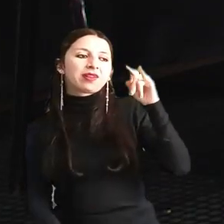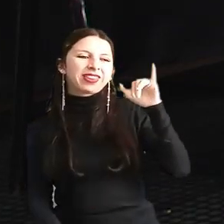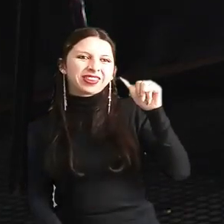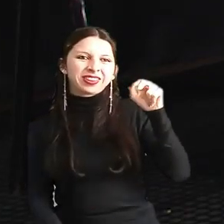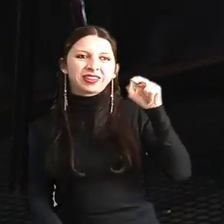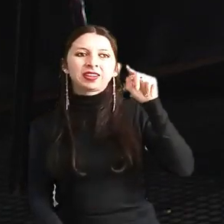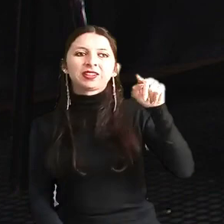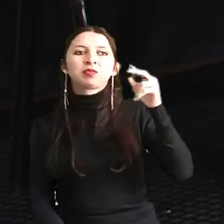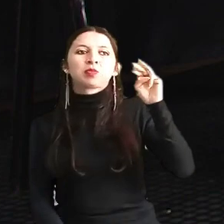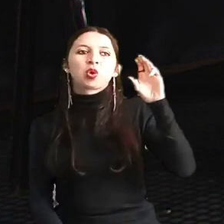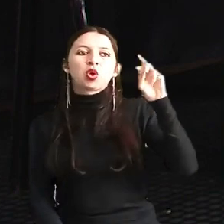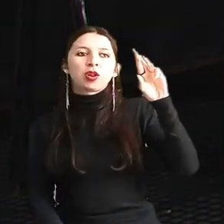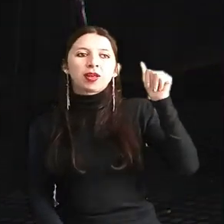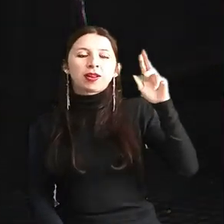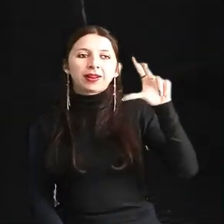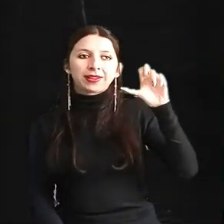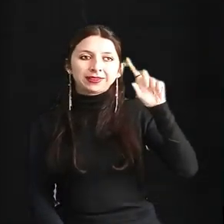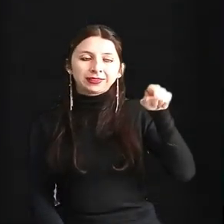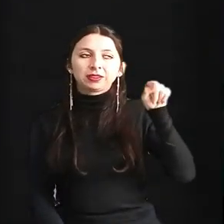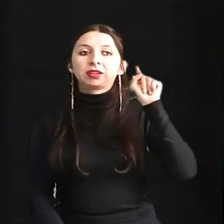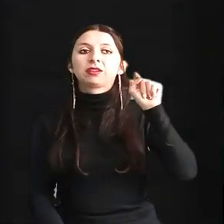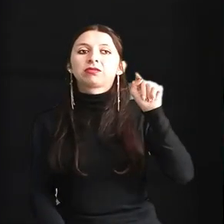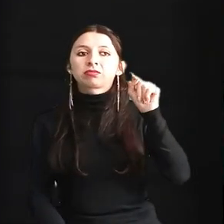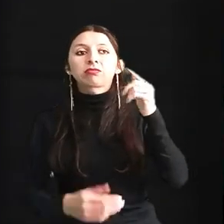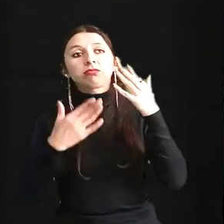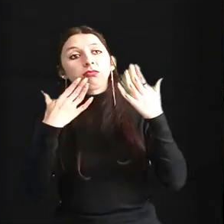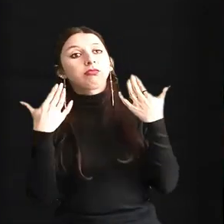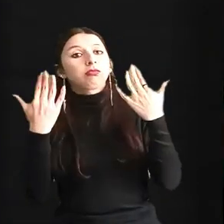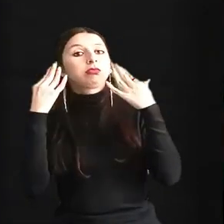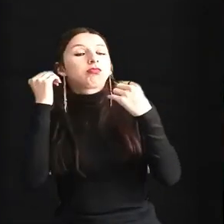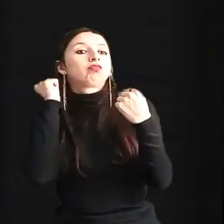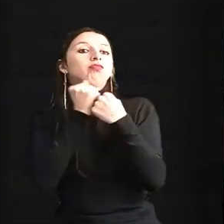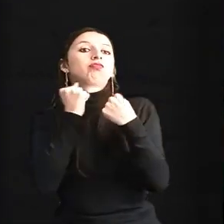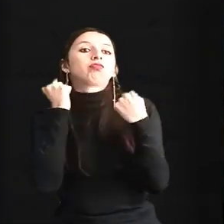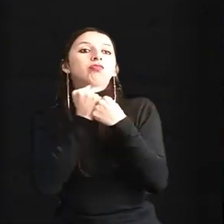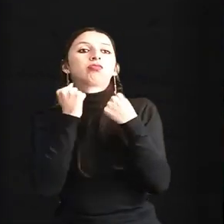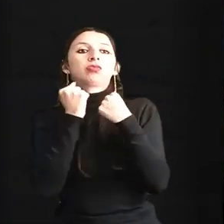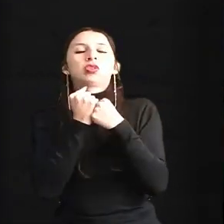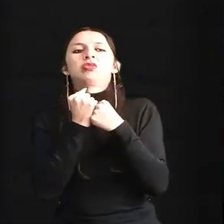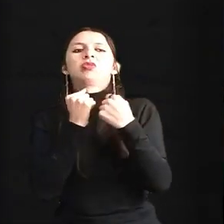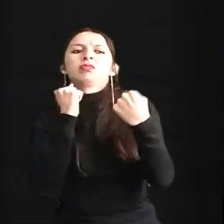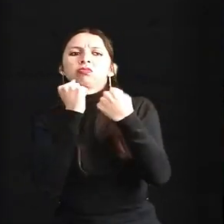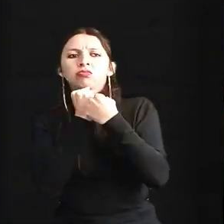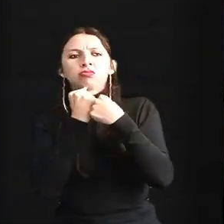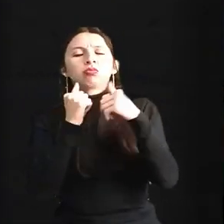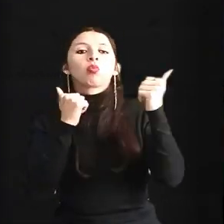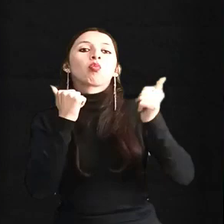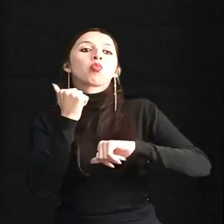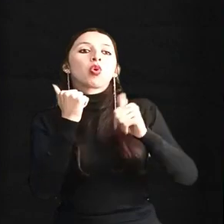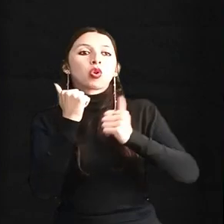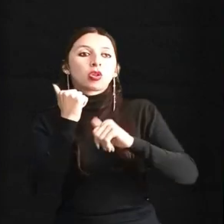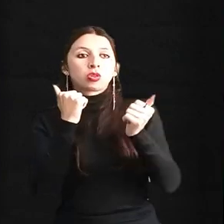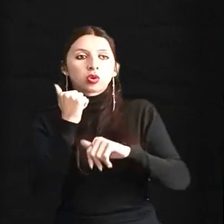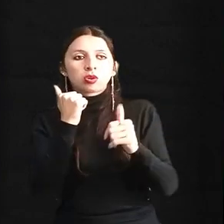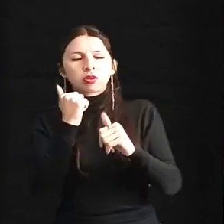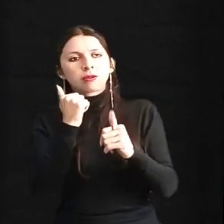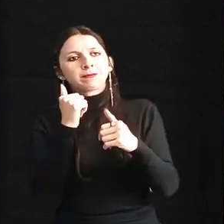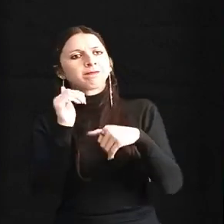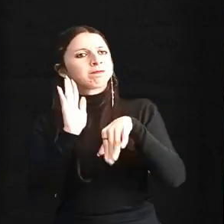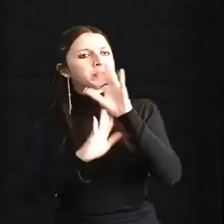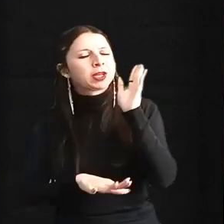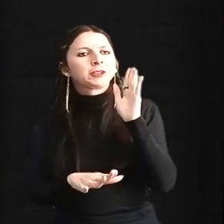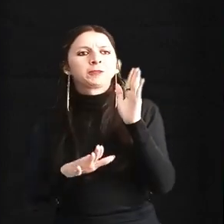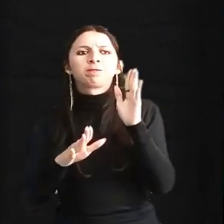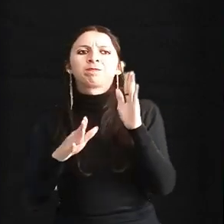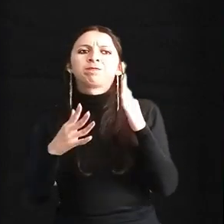el tecnólogo Arley Morales que ha sido Pues un gran apoyo en realidad y Contamos con el apoyo de monitores que que